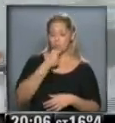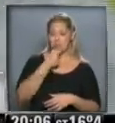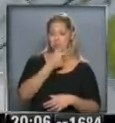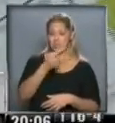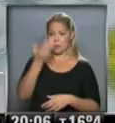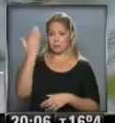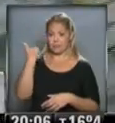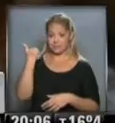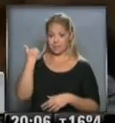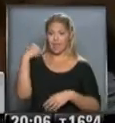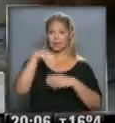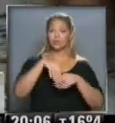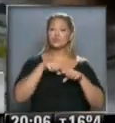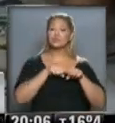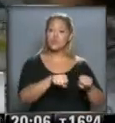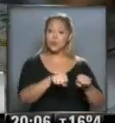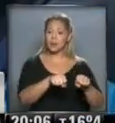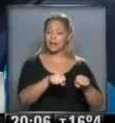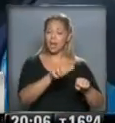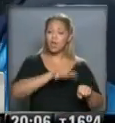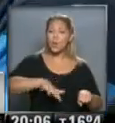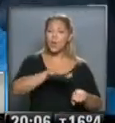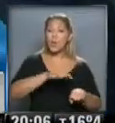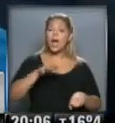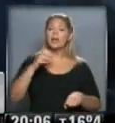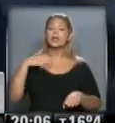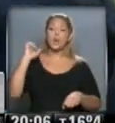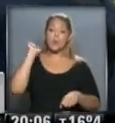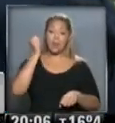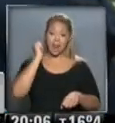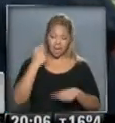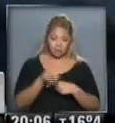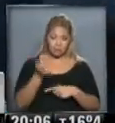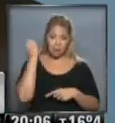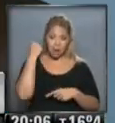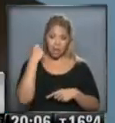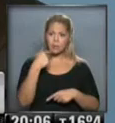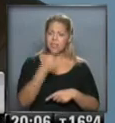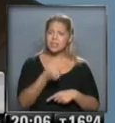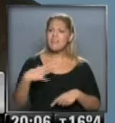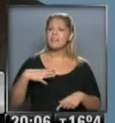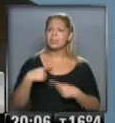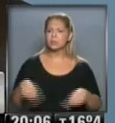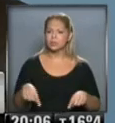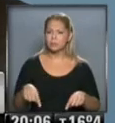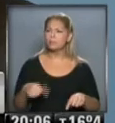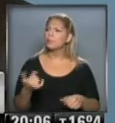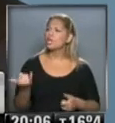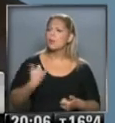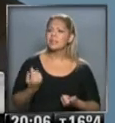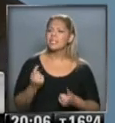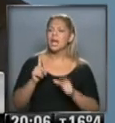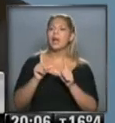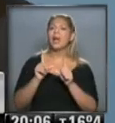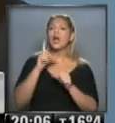pasada en un supermercado del barrio de Palermo de la cadena X faltaba tal cosa, cuando no me dicen ni qué día de la semana,